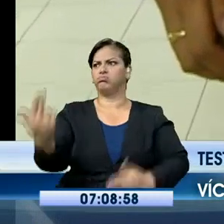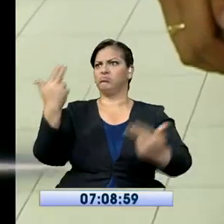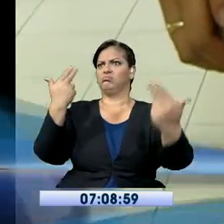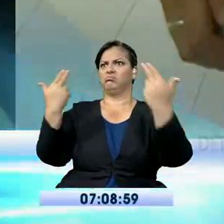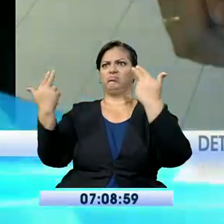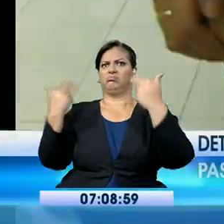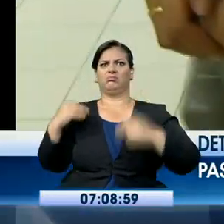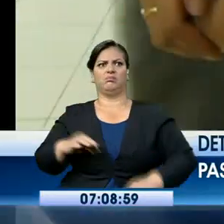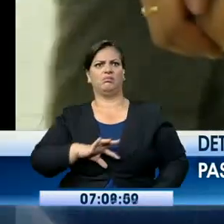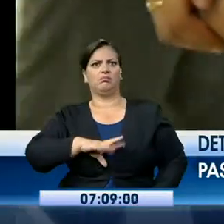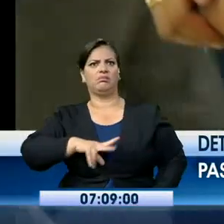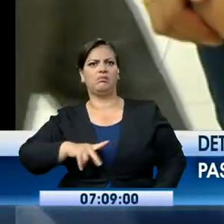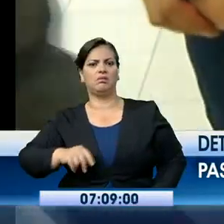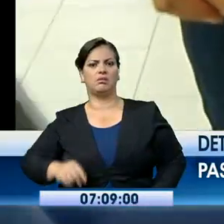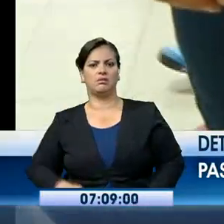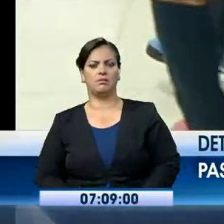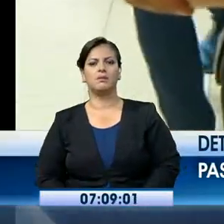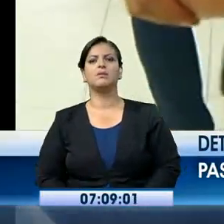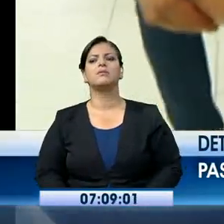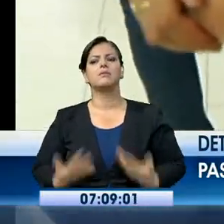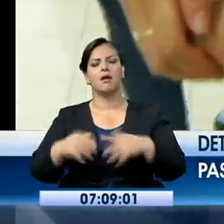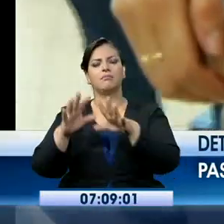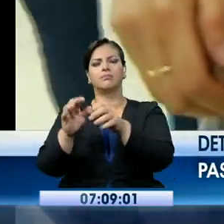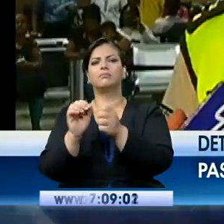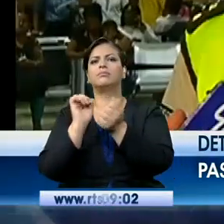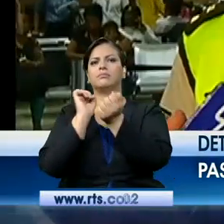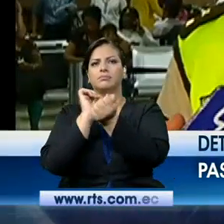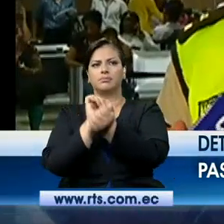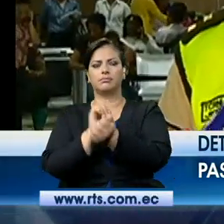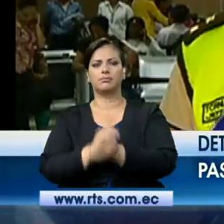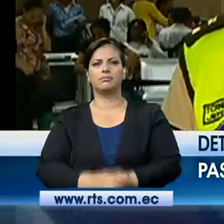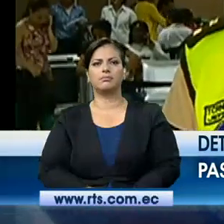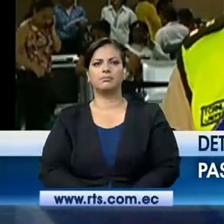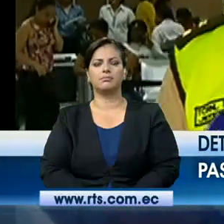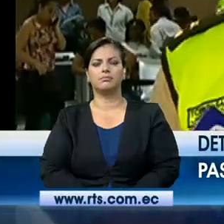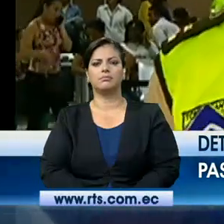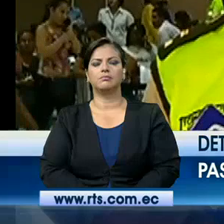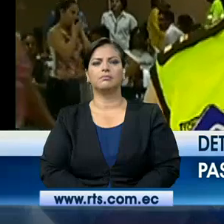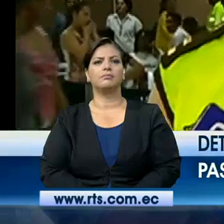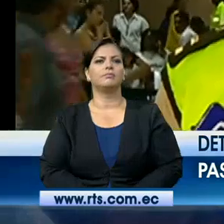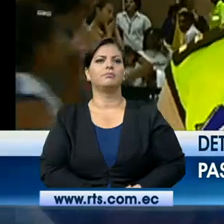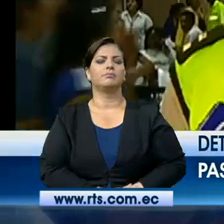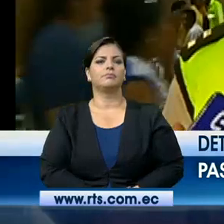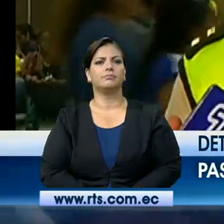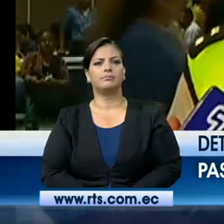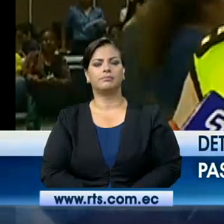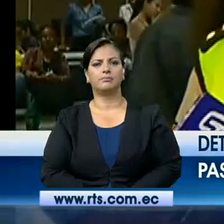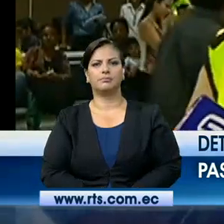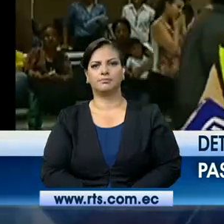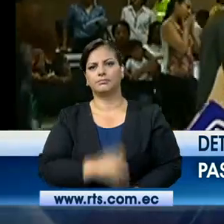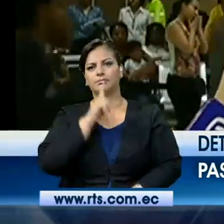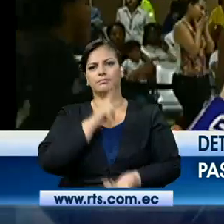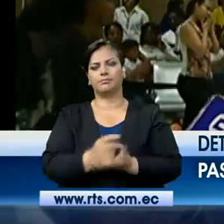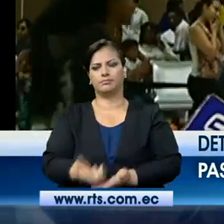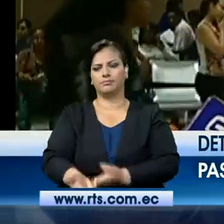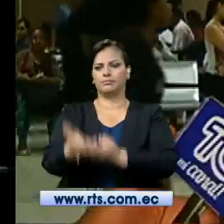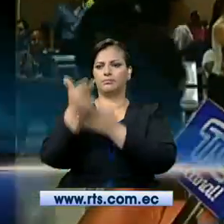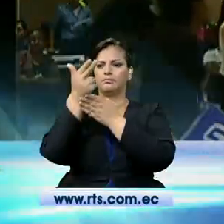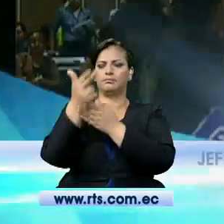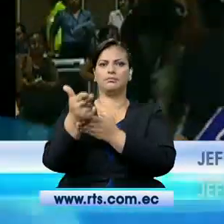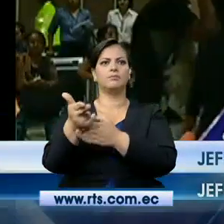delitos en el norte, centro y sur de la ciudad. Dentro del tambor del revólver se encuentran tres cartuchos